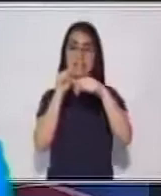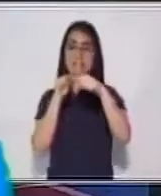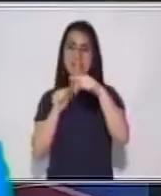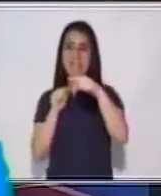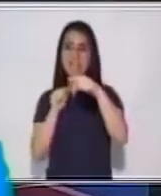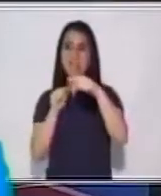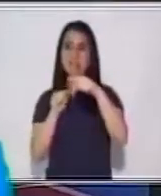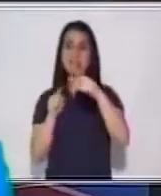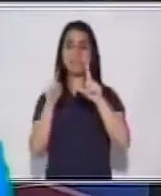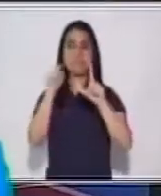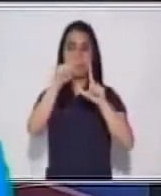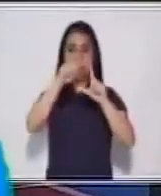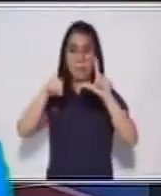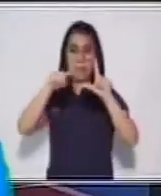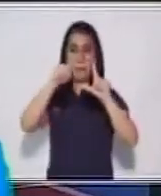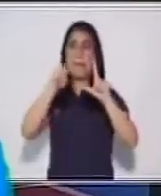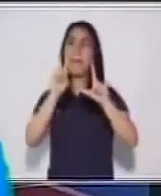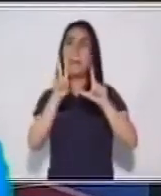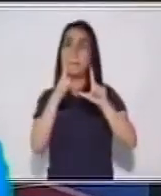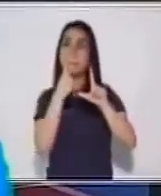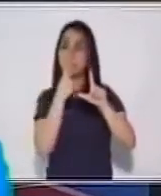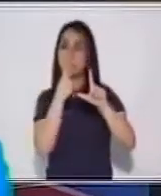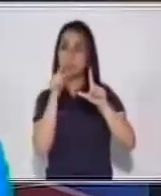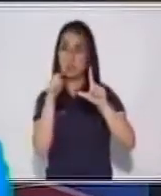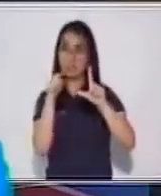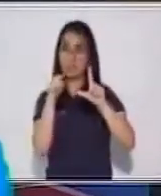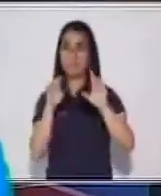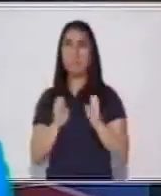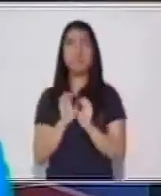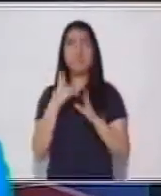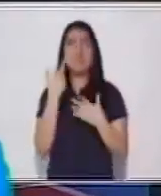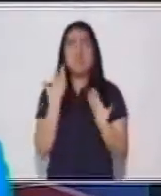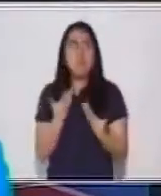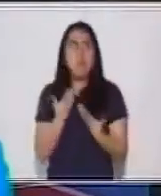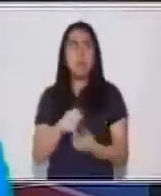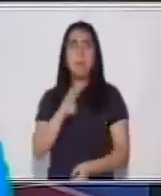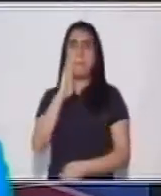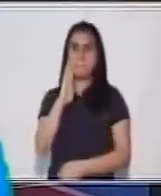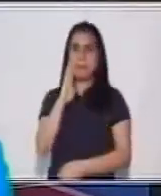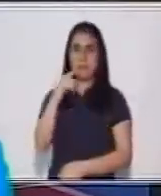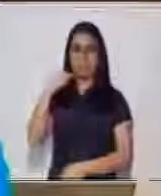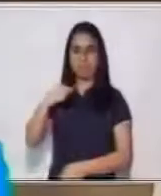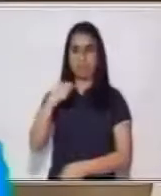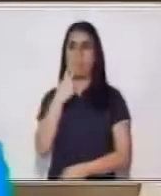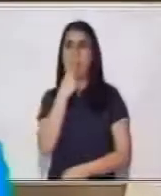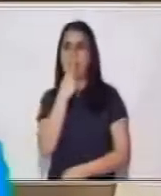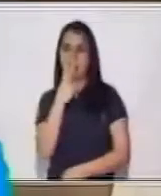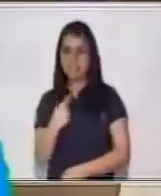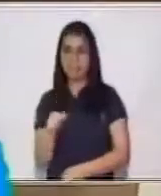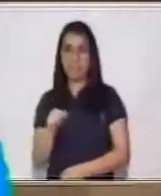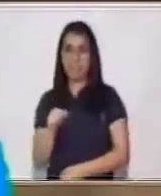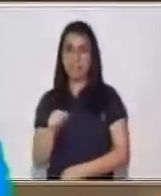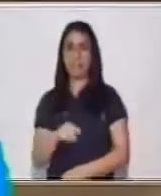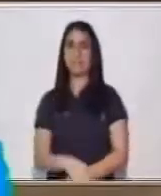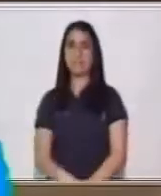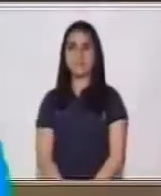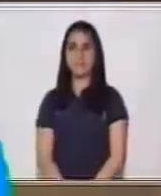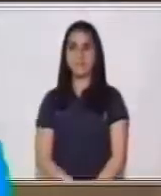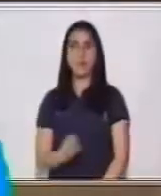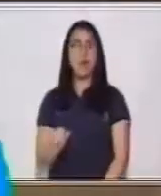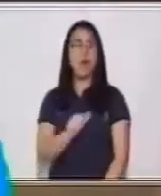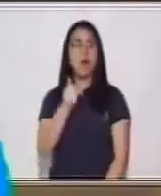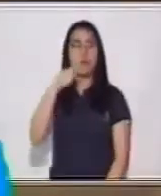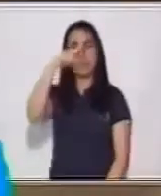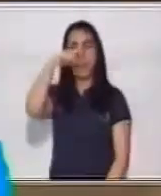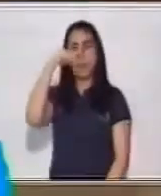Y por último tenemos la tangente, que es el lado opuesto dividido el adyacente. Opuesto dividido